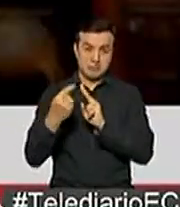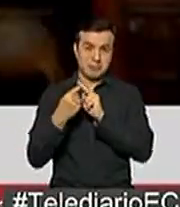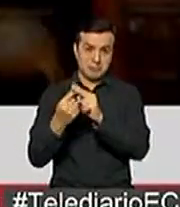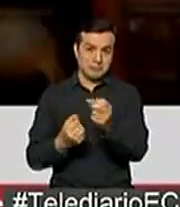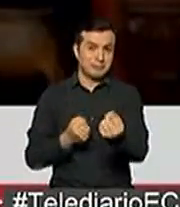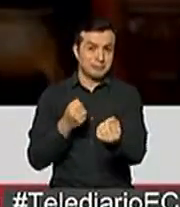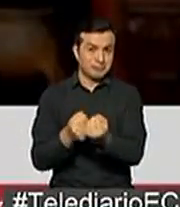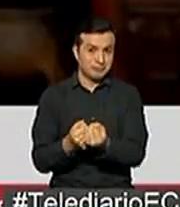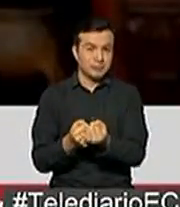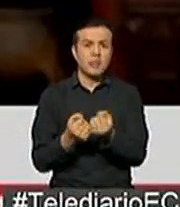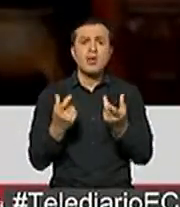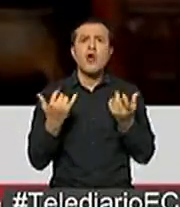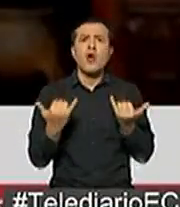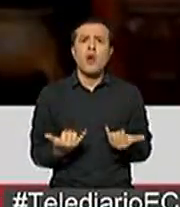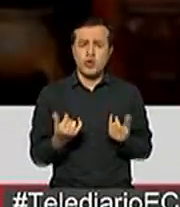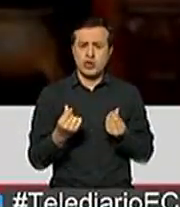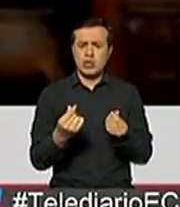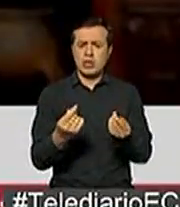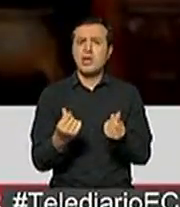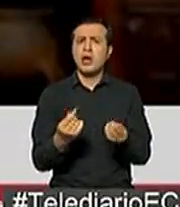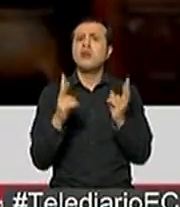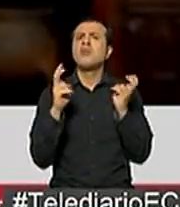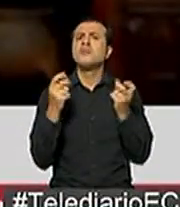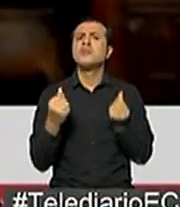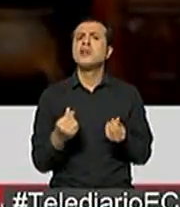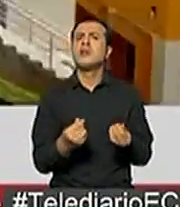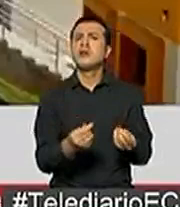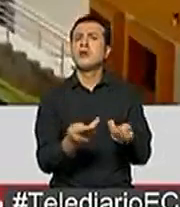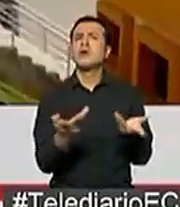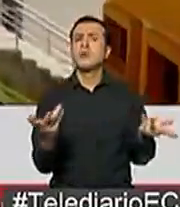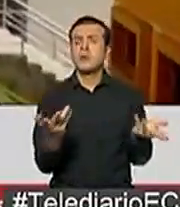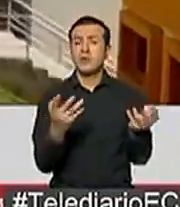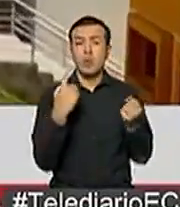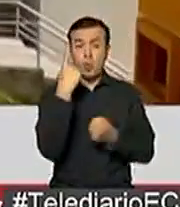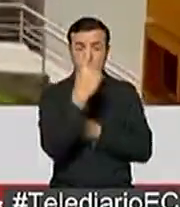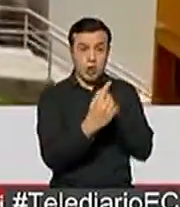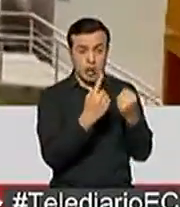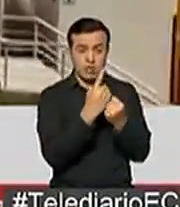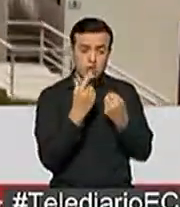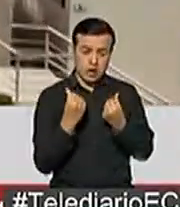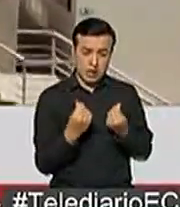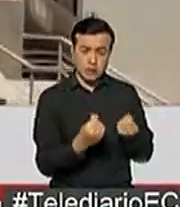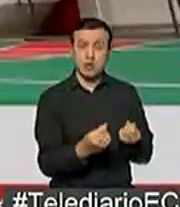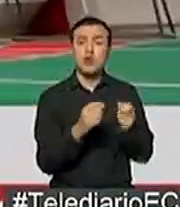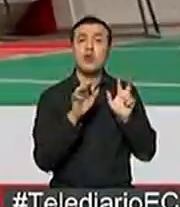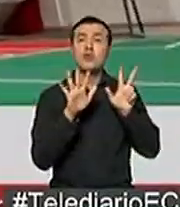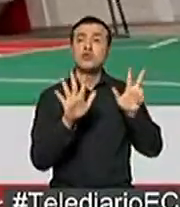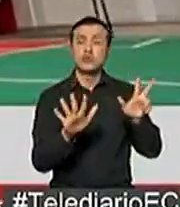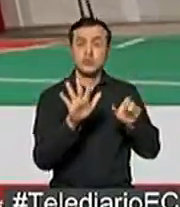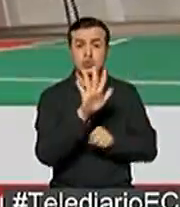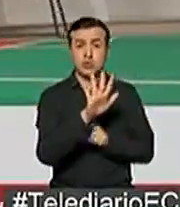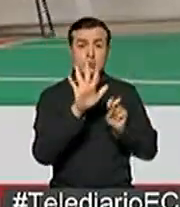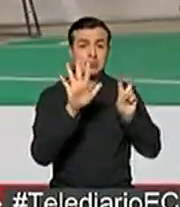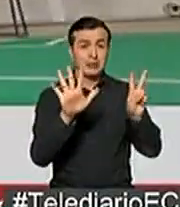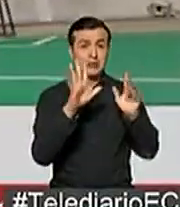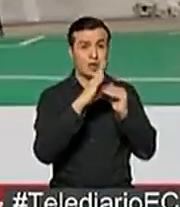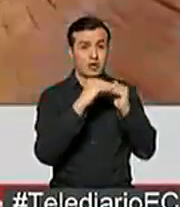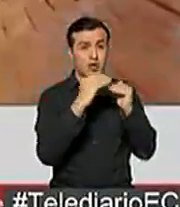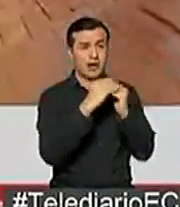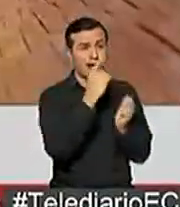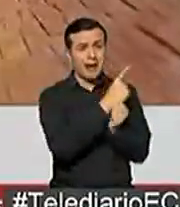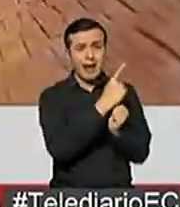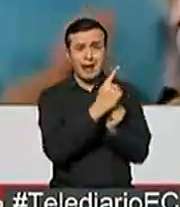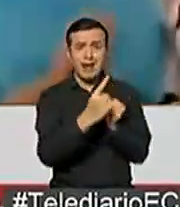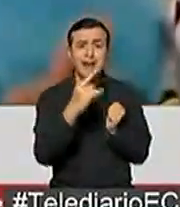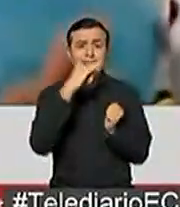mencionó en qué se gastan los recursos públicos en el país anualmente invertimos 857 dólares por